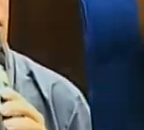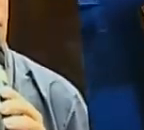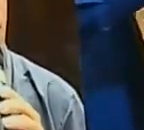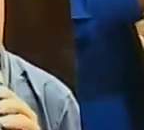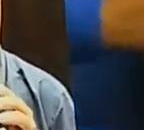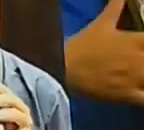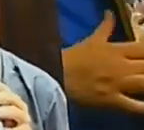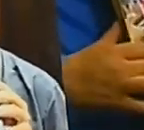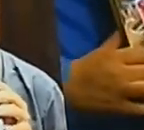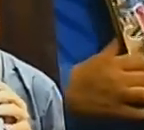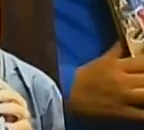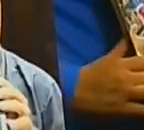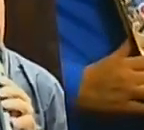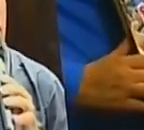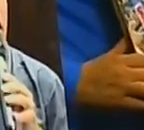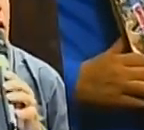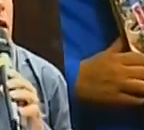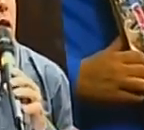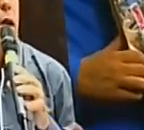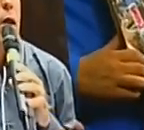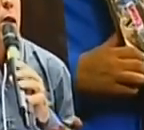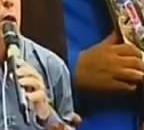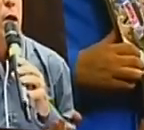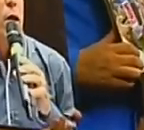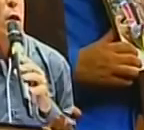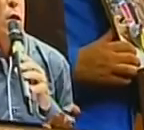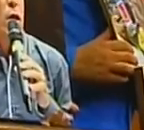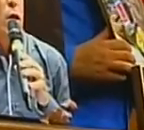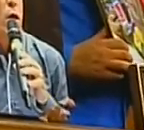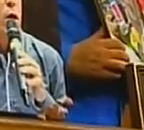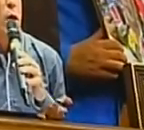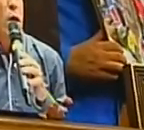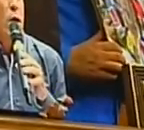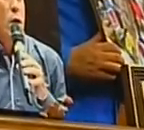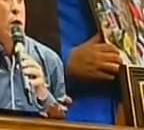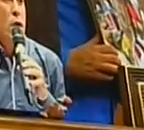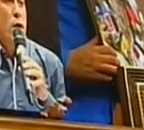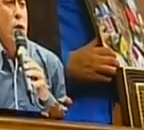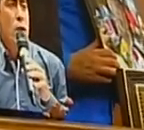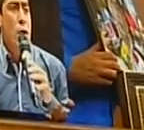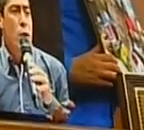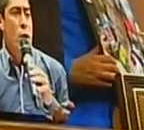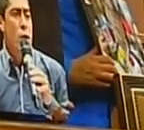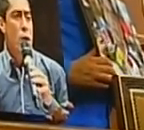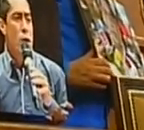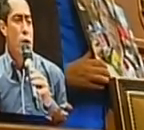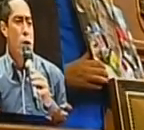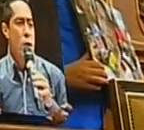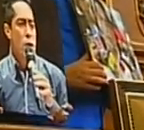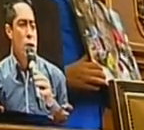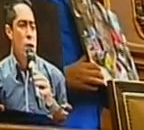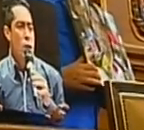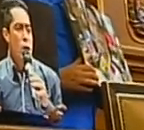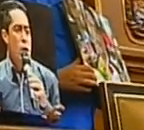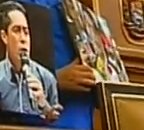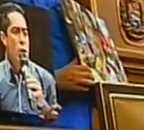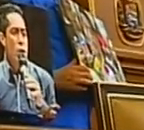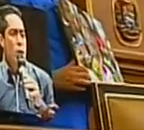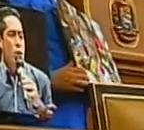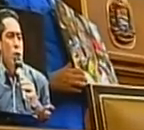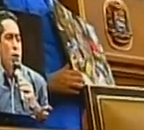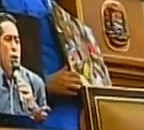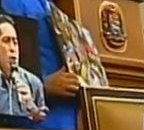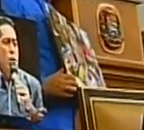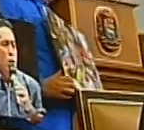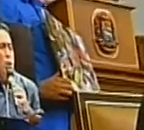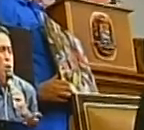de odio que se maneja en las redes sociales que atentan contra la paz de los venezolanos y venezolanas también queremos poner a la orden presidenta la